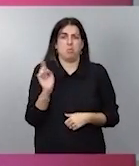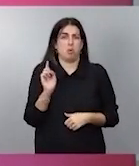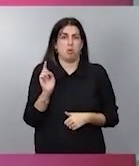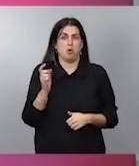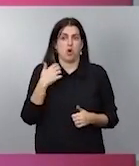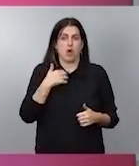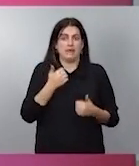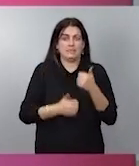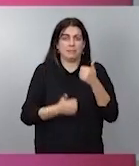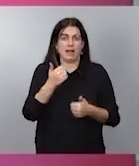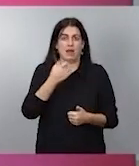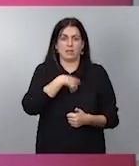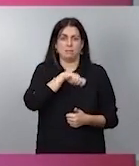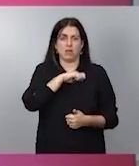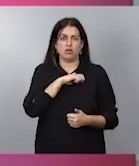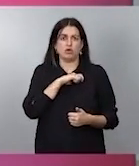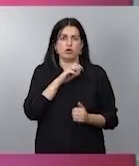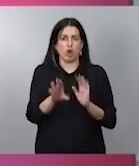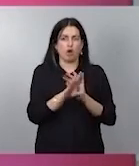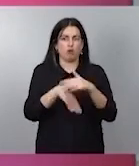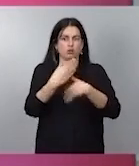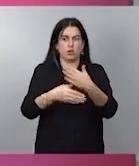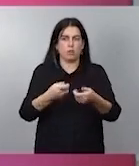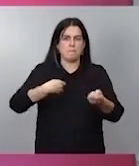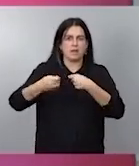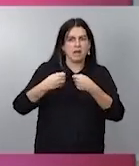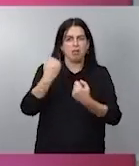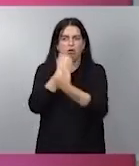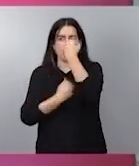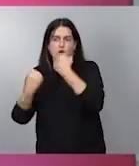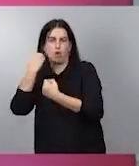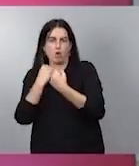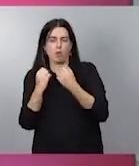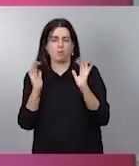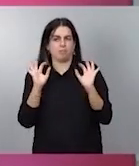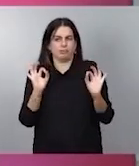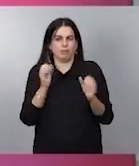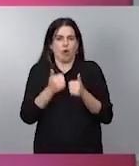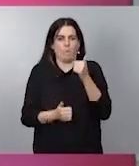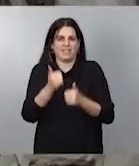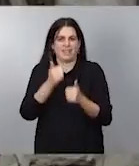a los mercados, las economías principalmente